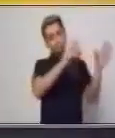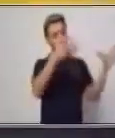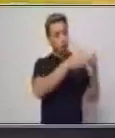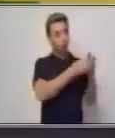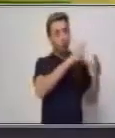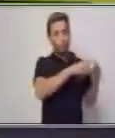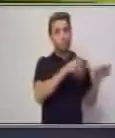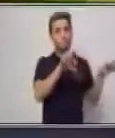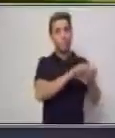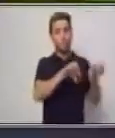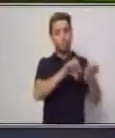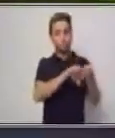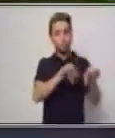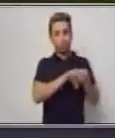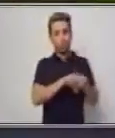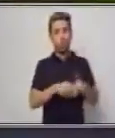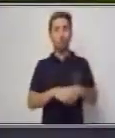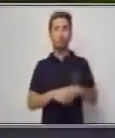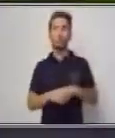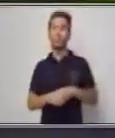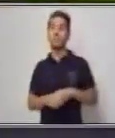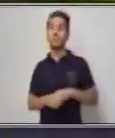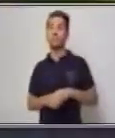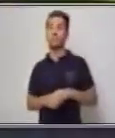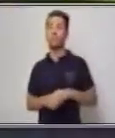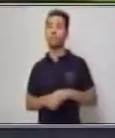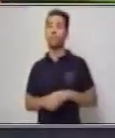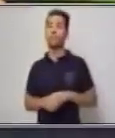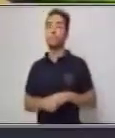acá. El número